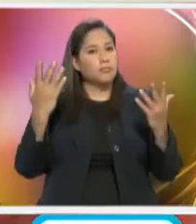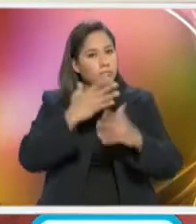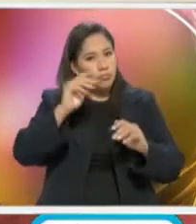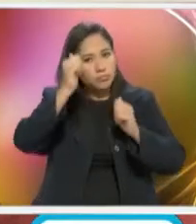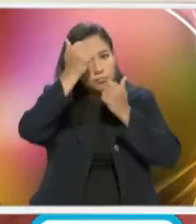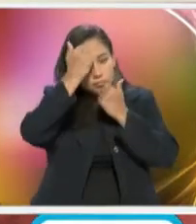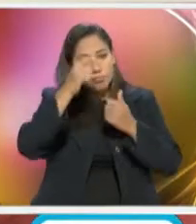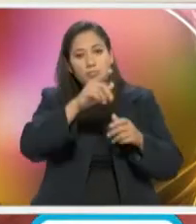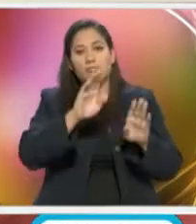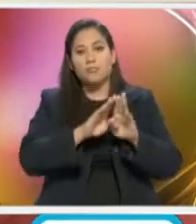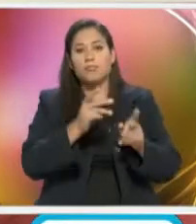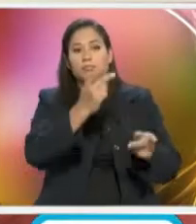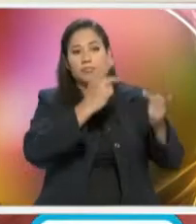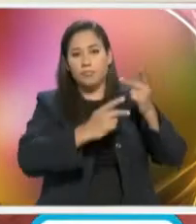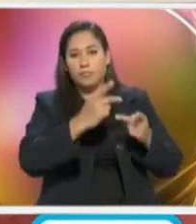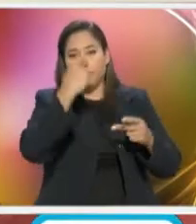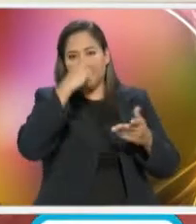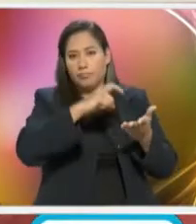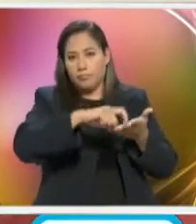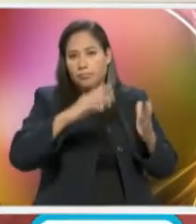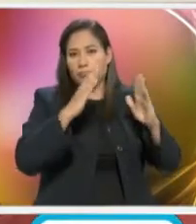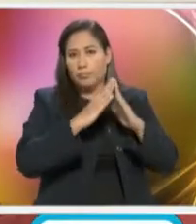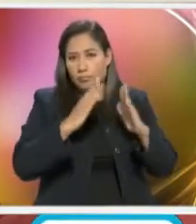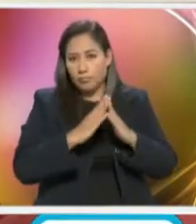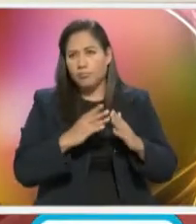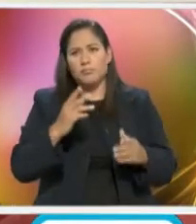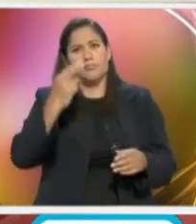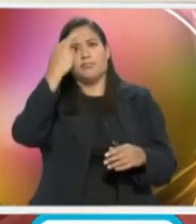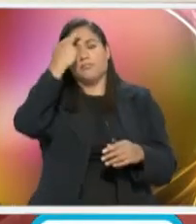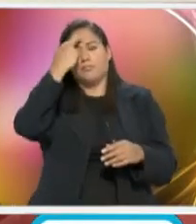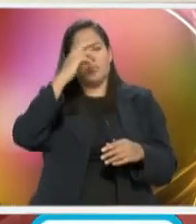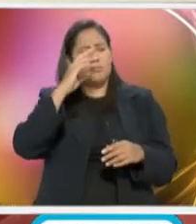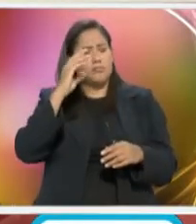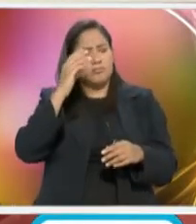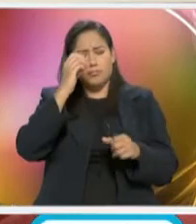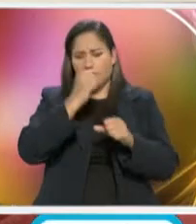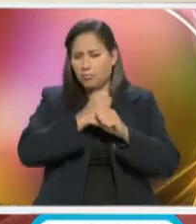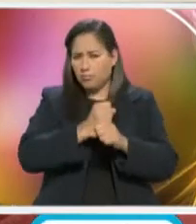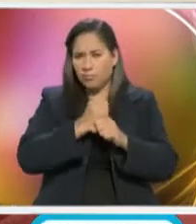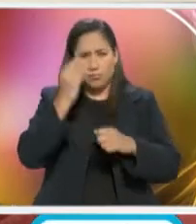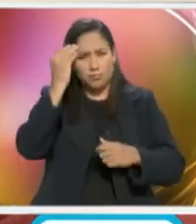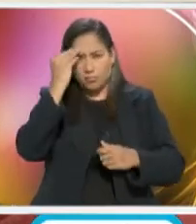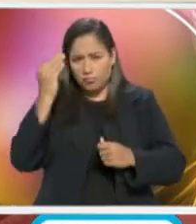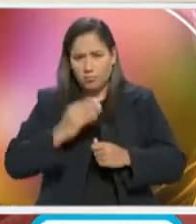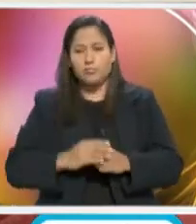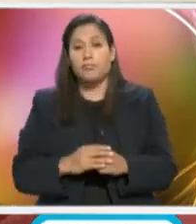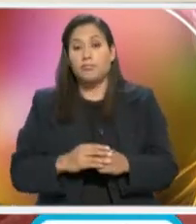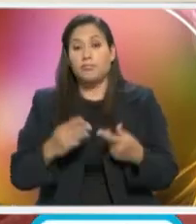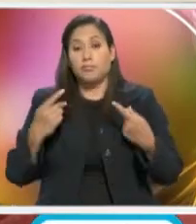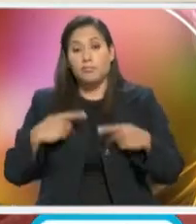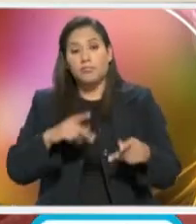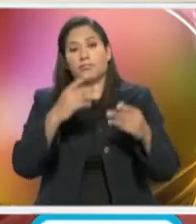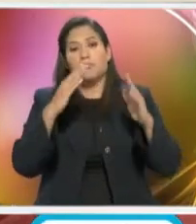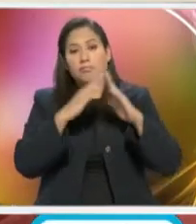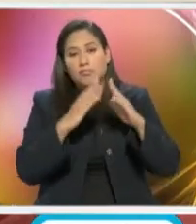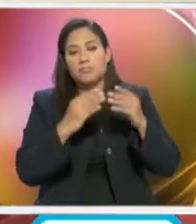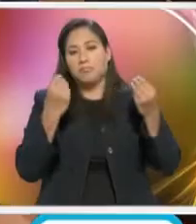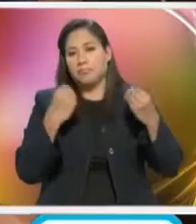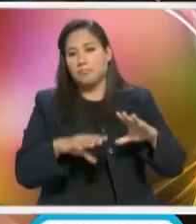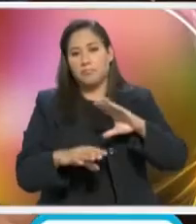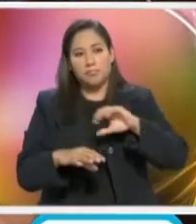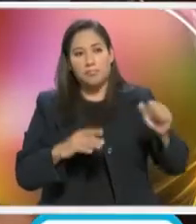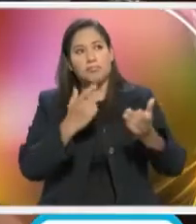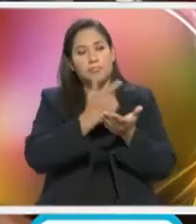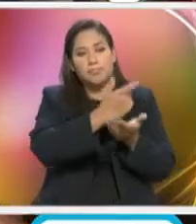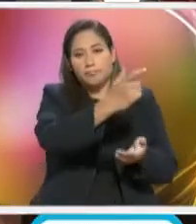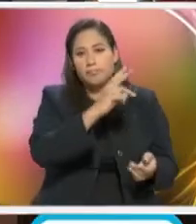sus créditos hipotecarios, ¿no? Nos recuerda momentos oscuros. Por supuesto, Sí. por supuesto. Sí, mucha gente pudo, bueno, hasta perdieron propiedades, ¿no? Claro. Por no poder